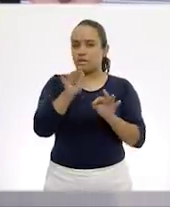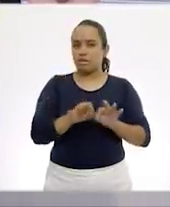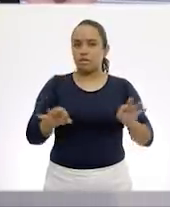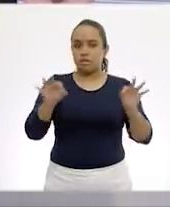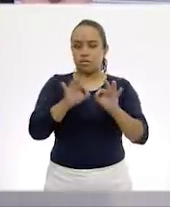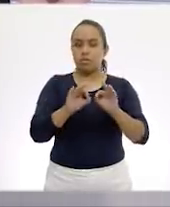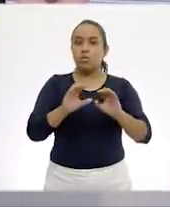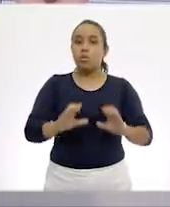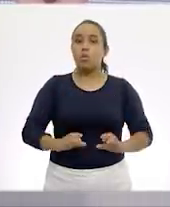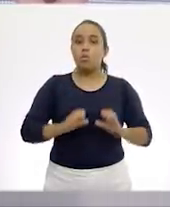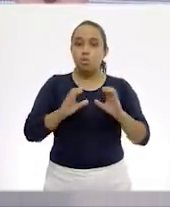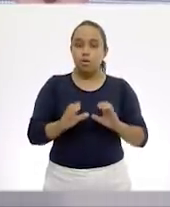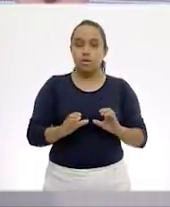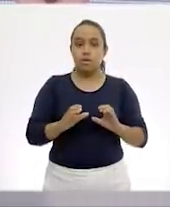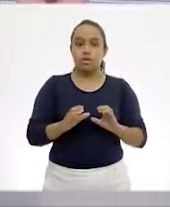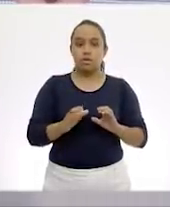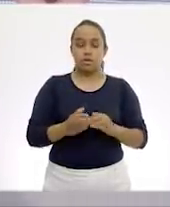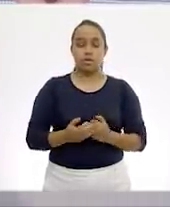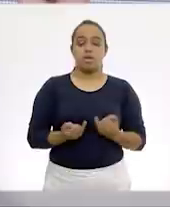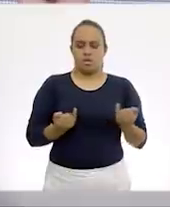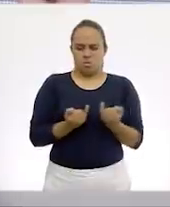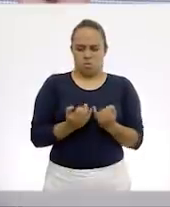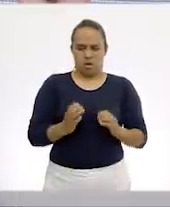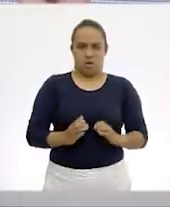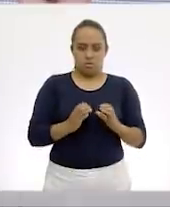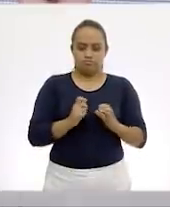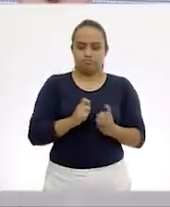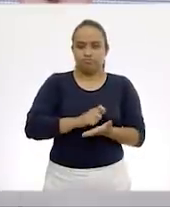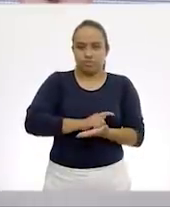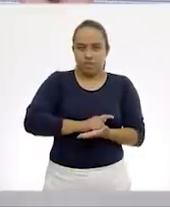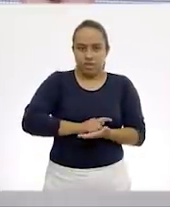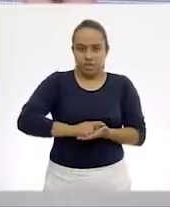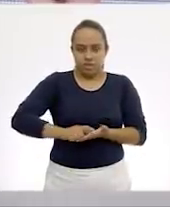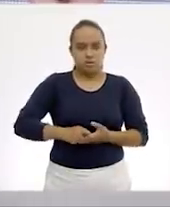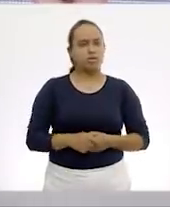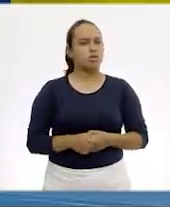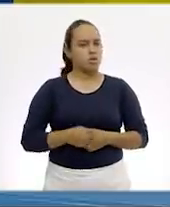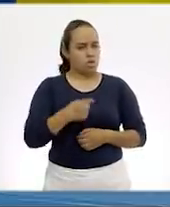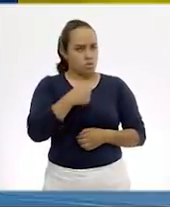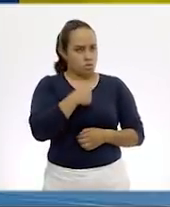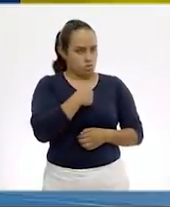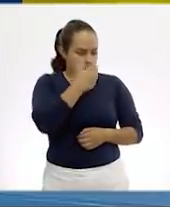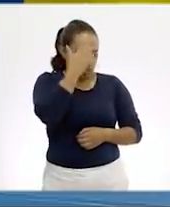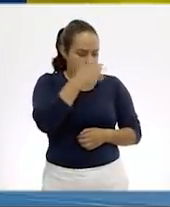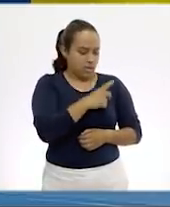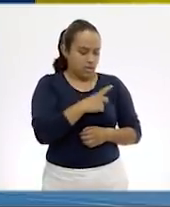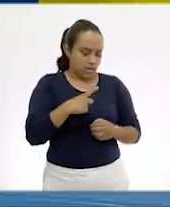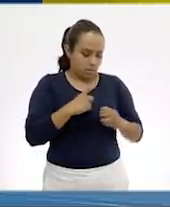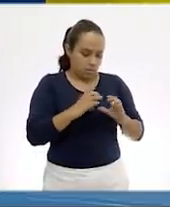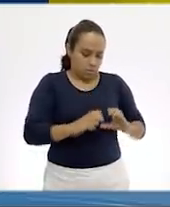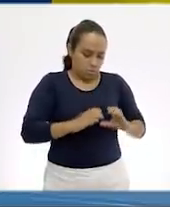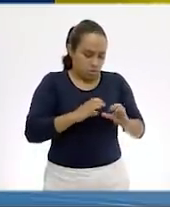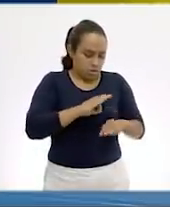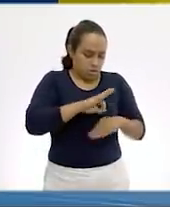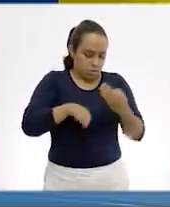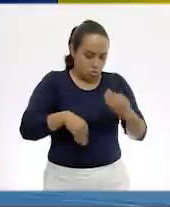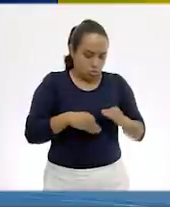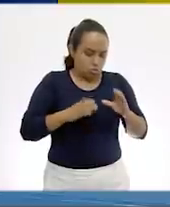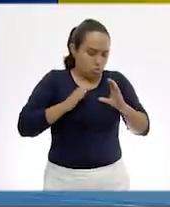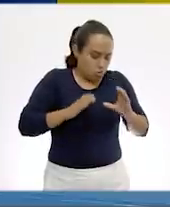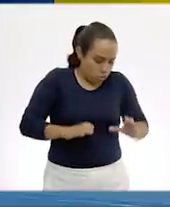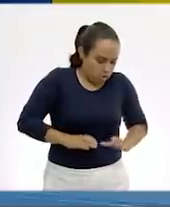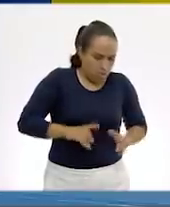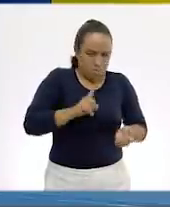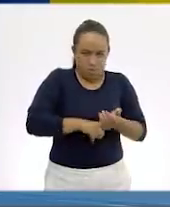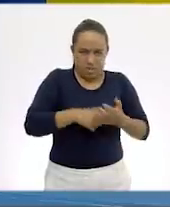el cuidado y como parte de la higiene. Entiendo que debemos cuidar todos nuestros sistemas y órganos